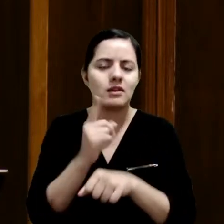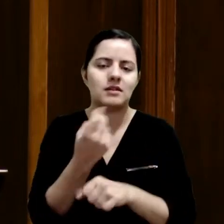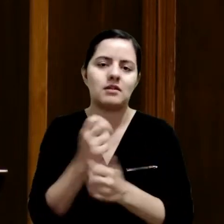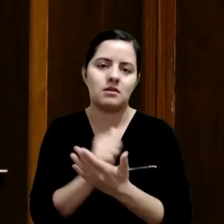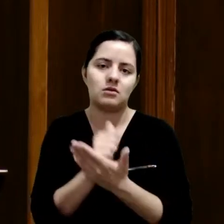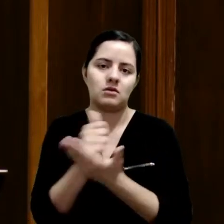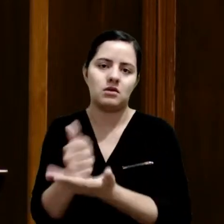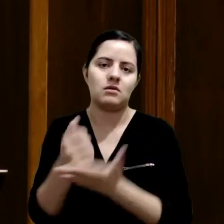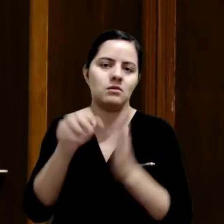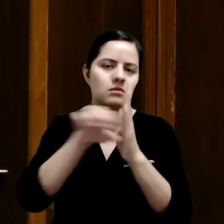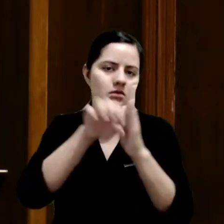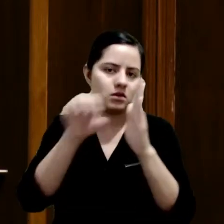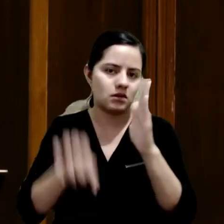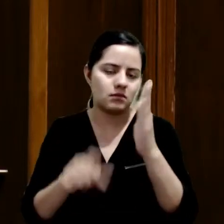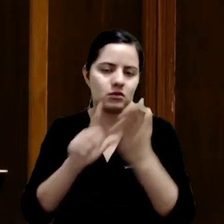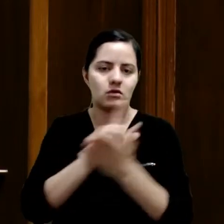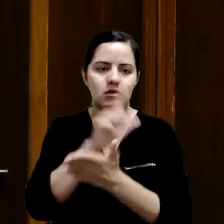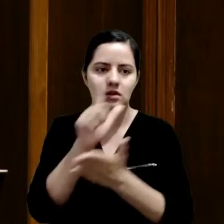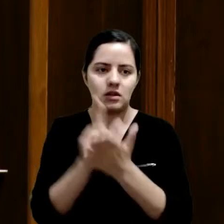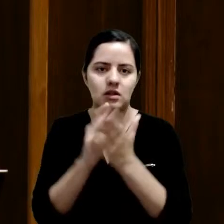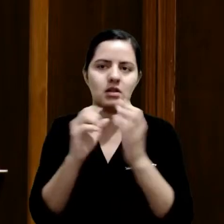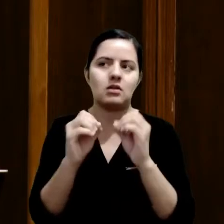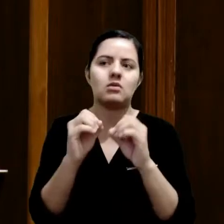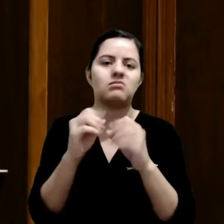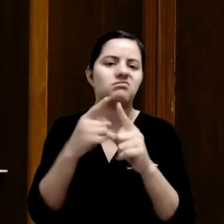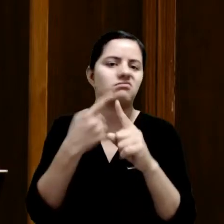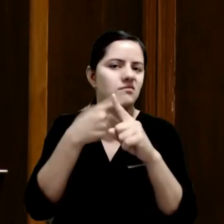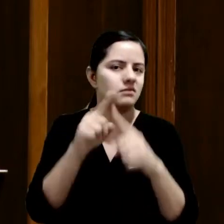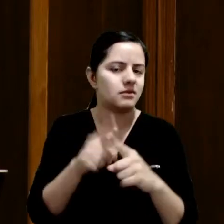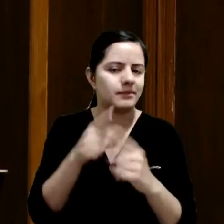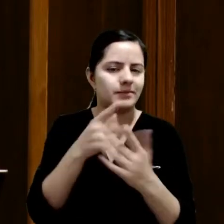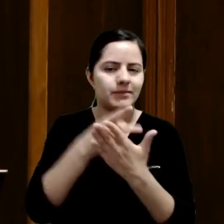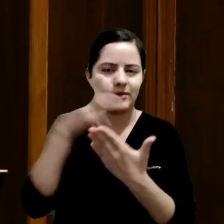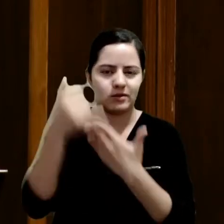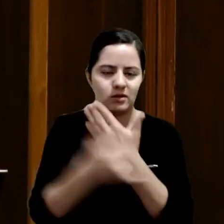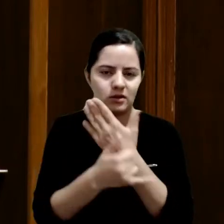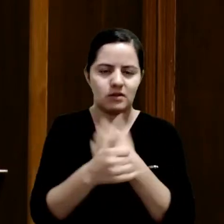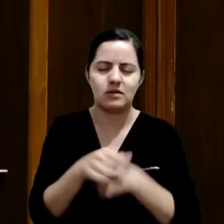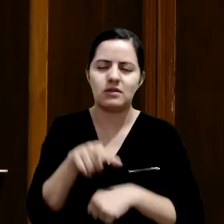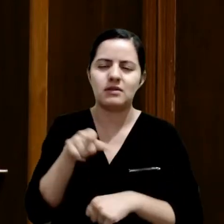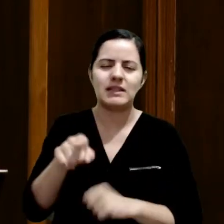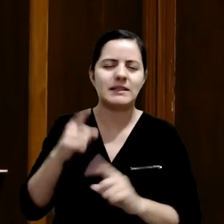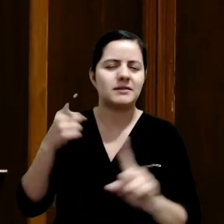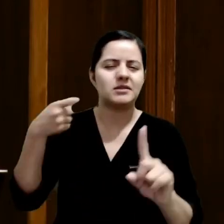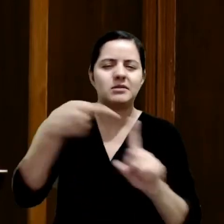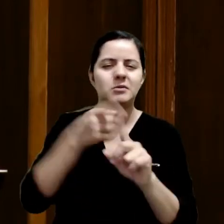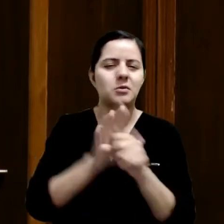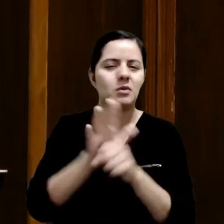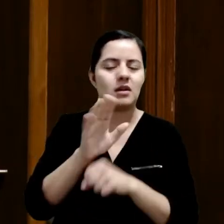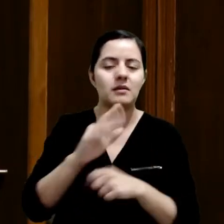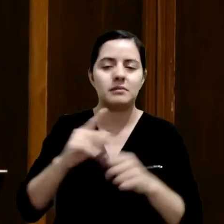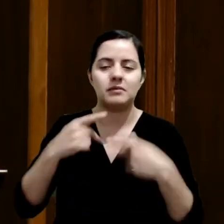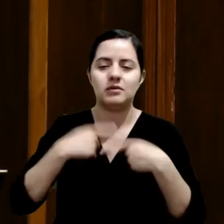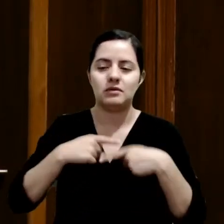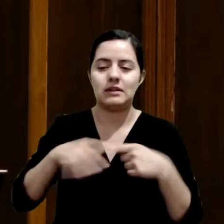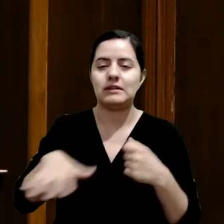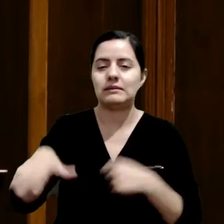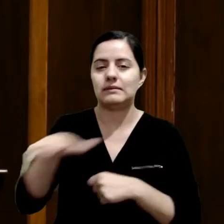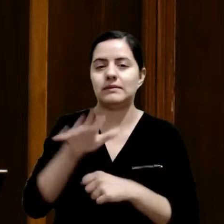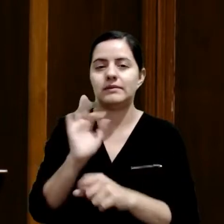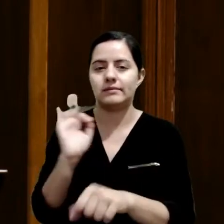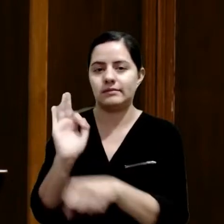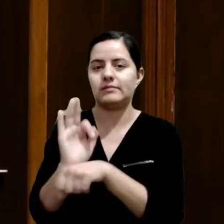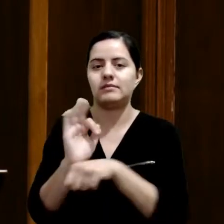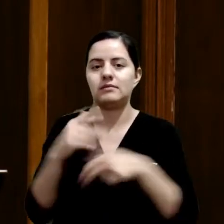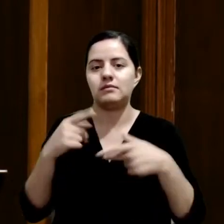políticas públicas y marcos jurídicos que tengan como máxima la más amplia protección de los derechos humanos en